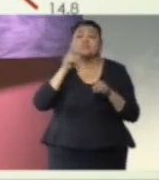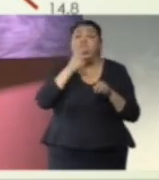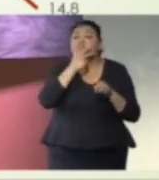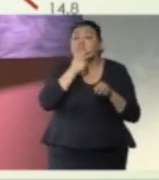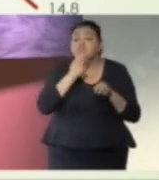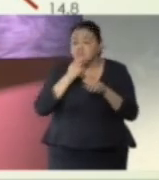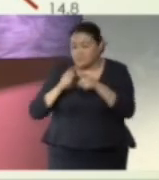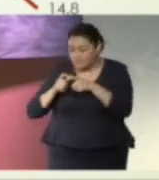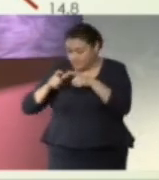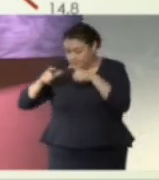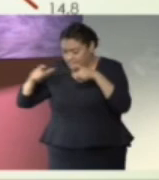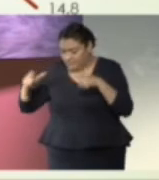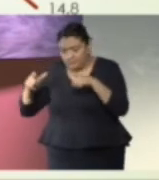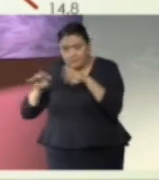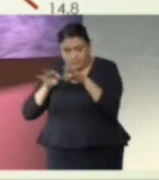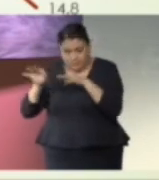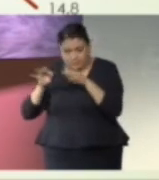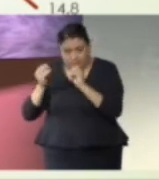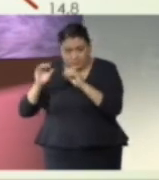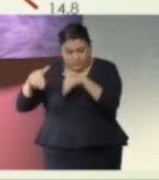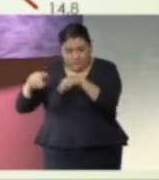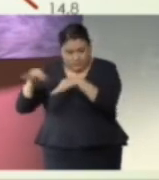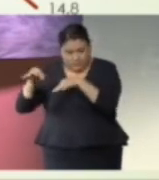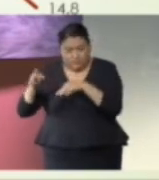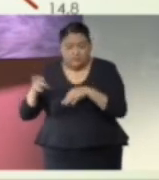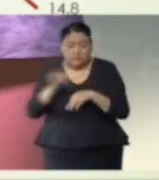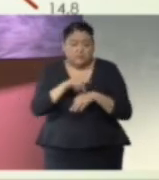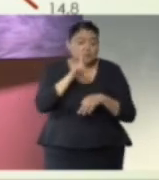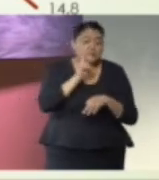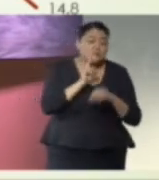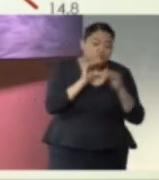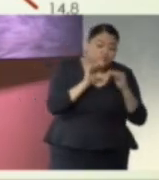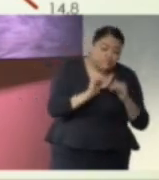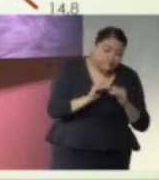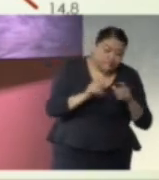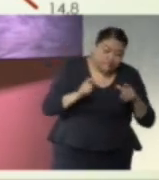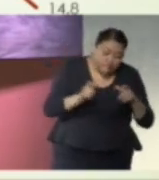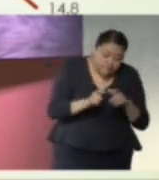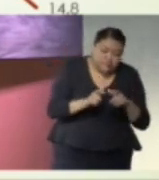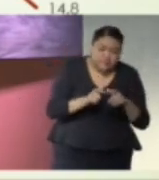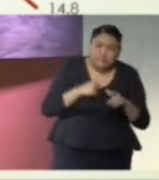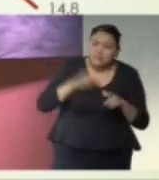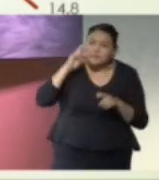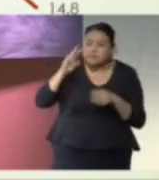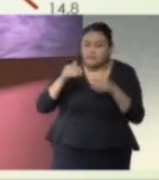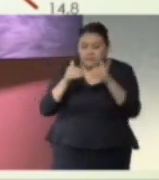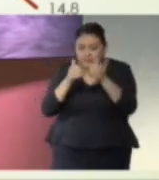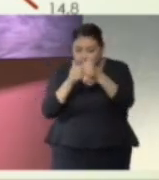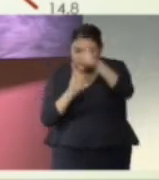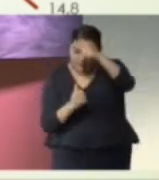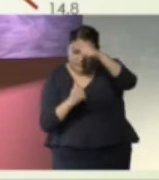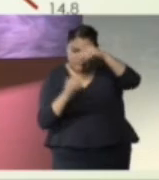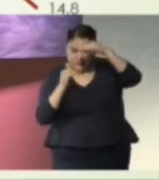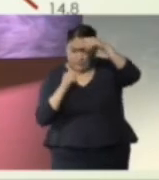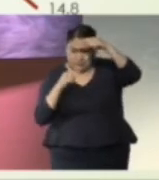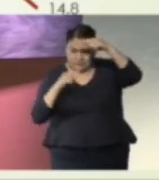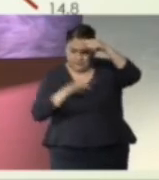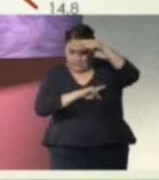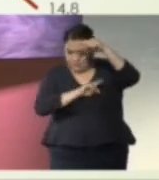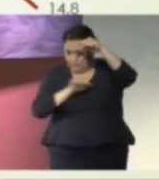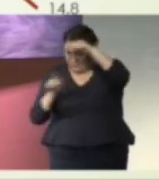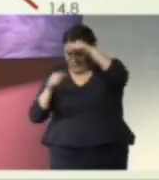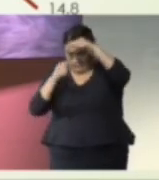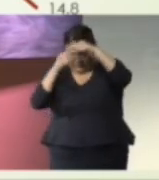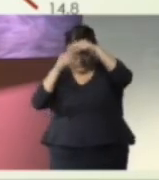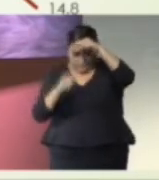están en estos puntos más altos. Lo que podemos hablar de la brecha, bueno, pues es todo el espacio que está entre ambas